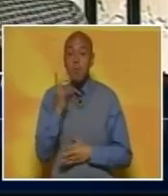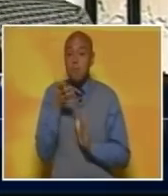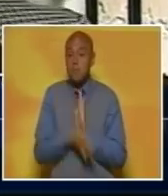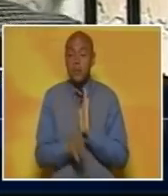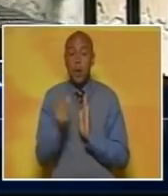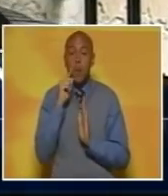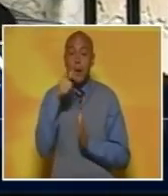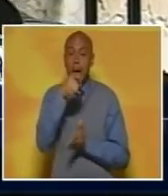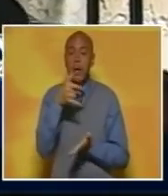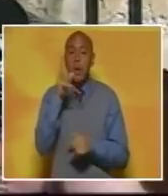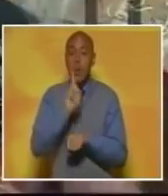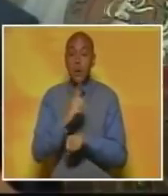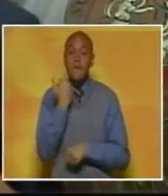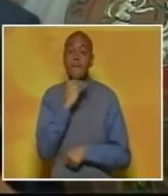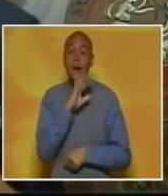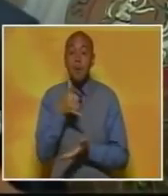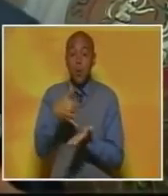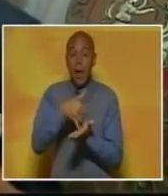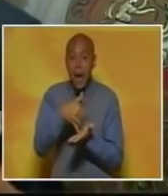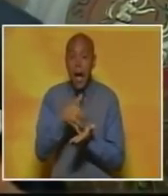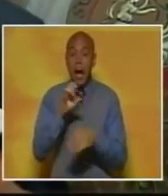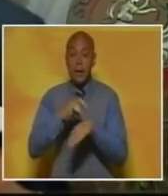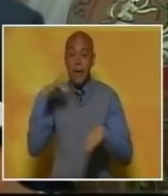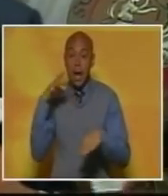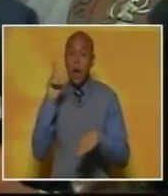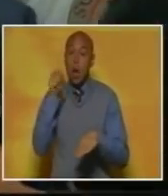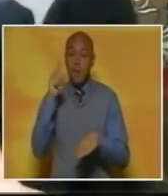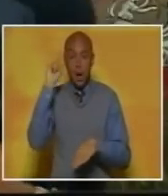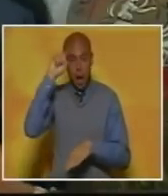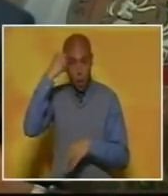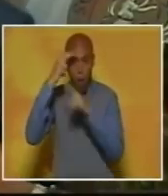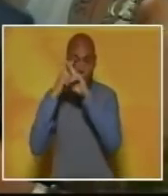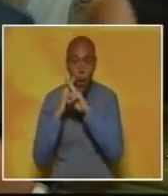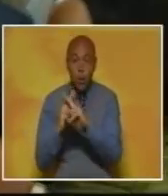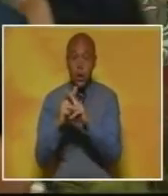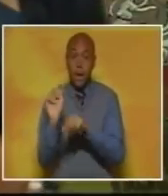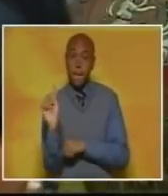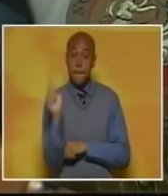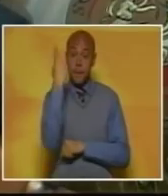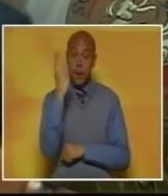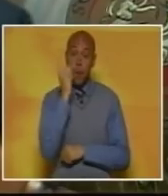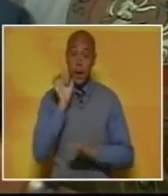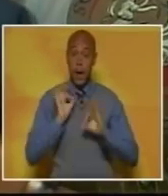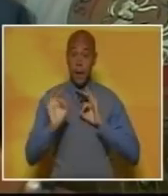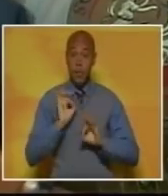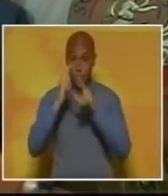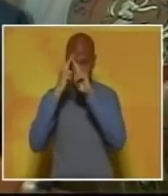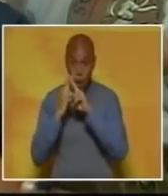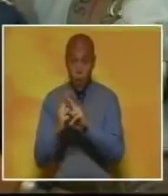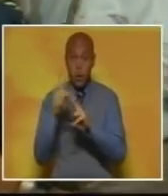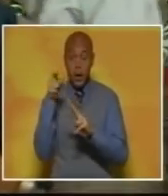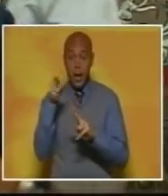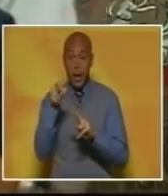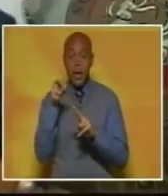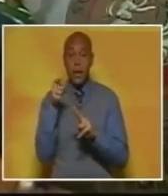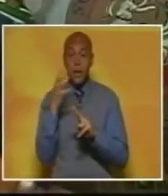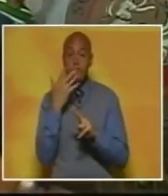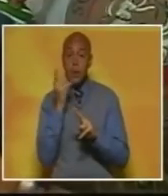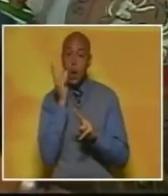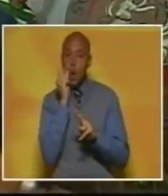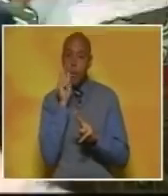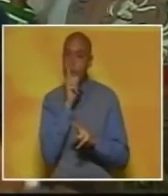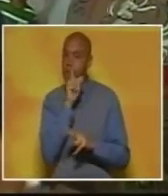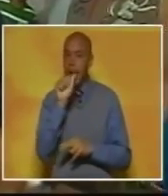encontraba delicado de salud. Raúl Amundaray será recordado como el primer actor de Venezuela. Su interpretación de